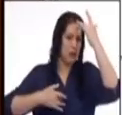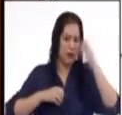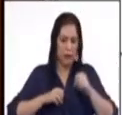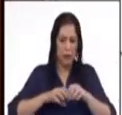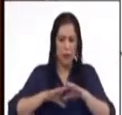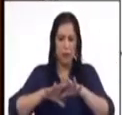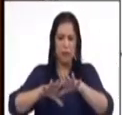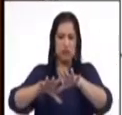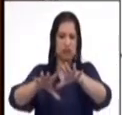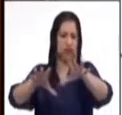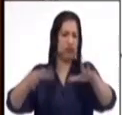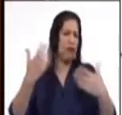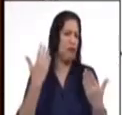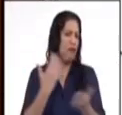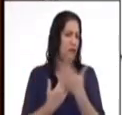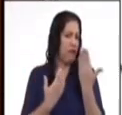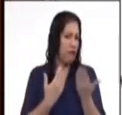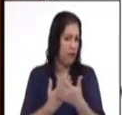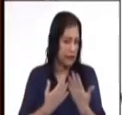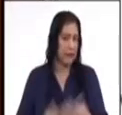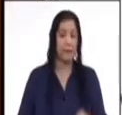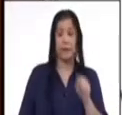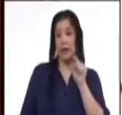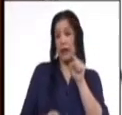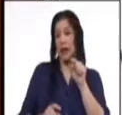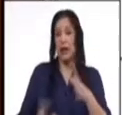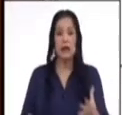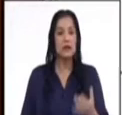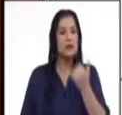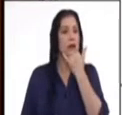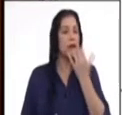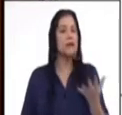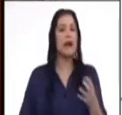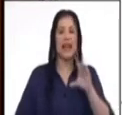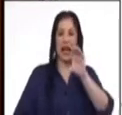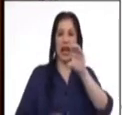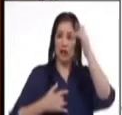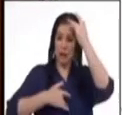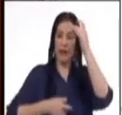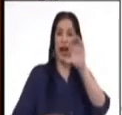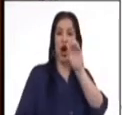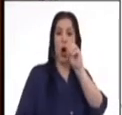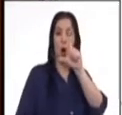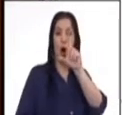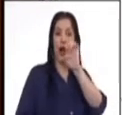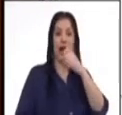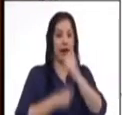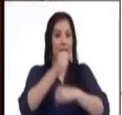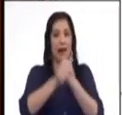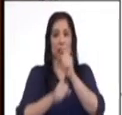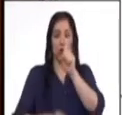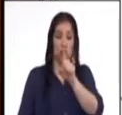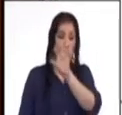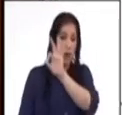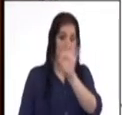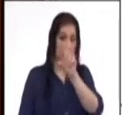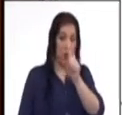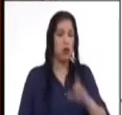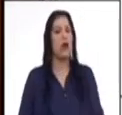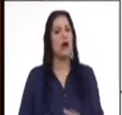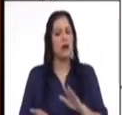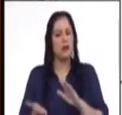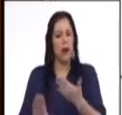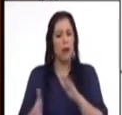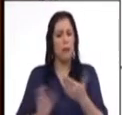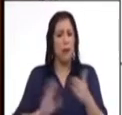pueda expandirse fácilmente. Eso dio lugar a que el cólera en 1991 generara la muerte de